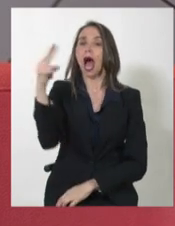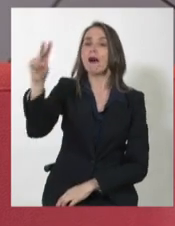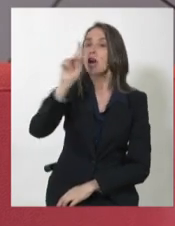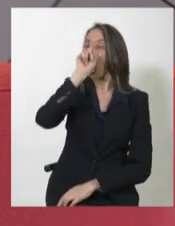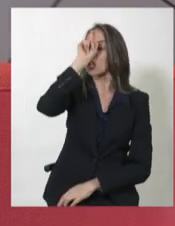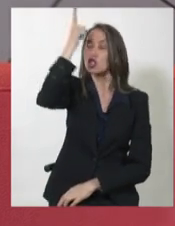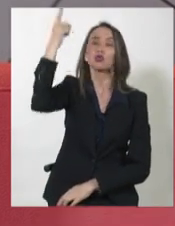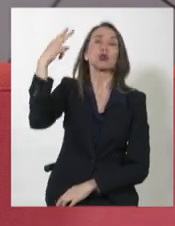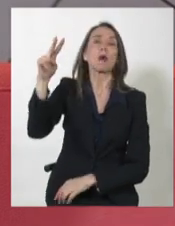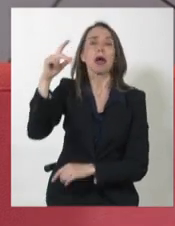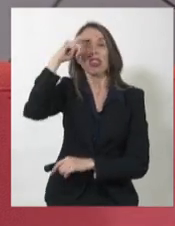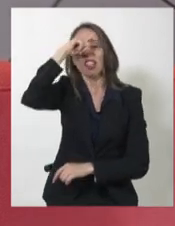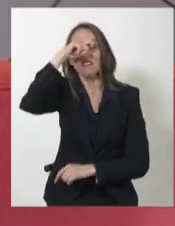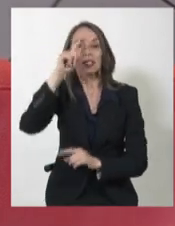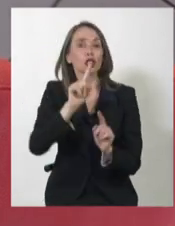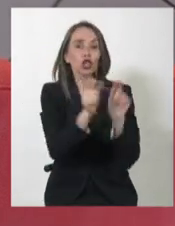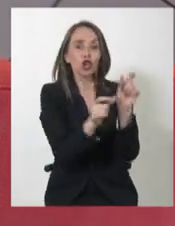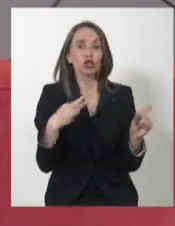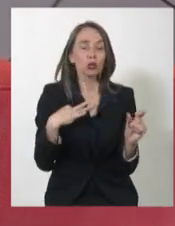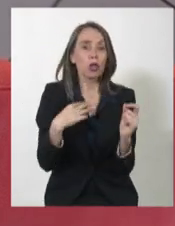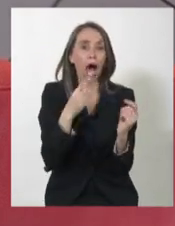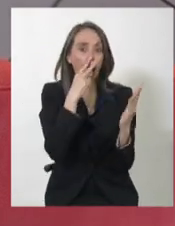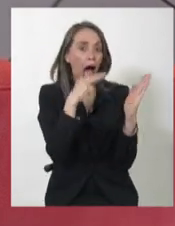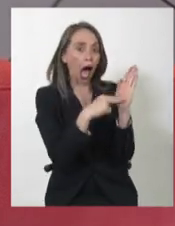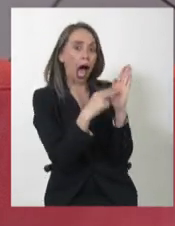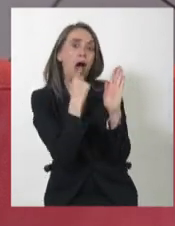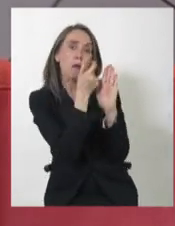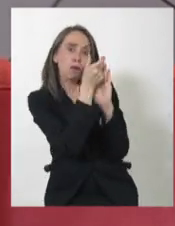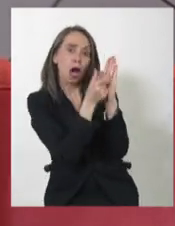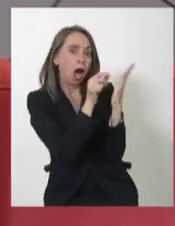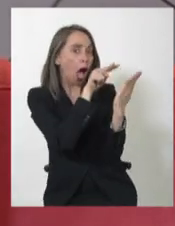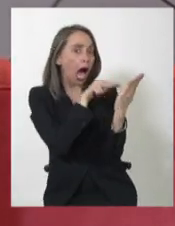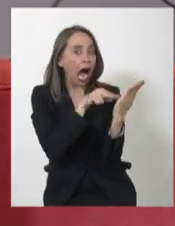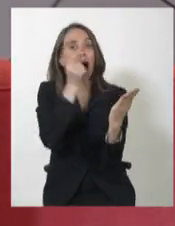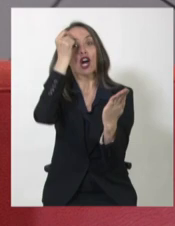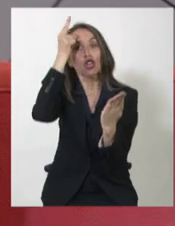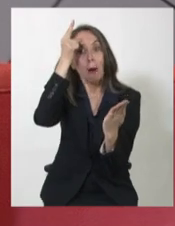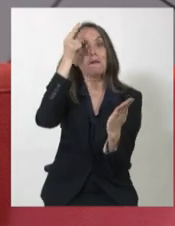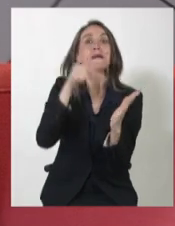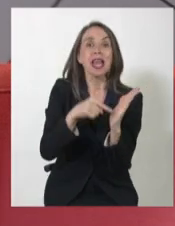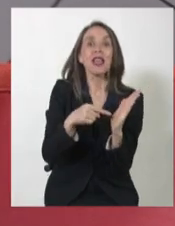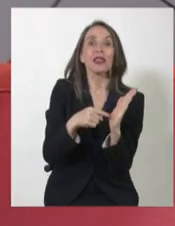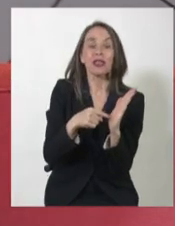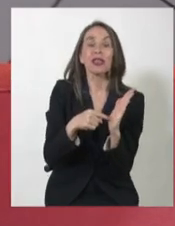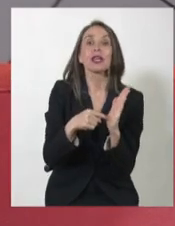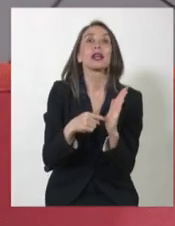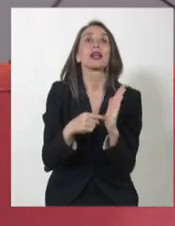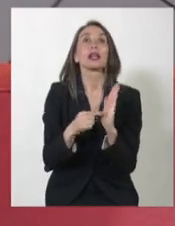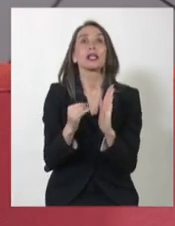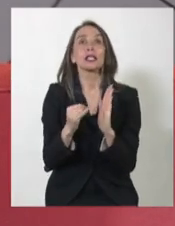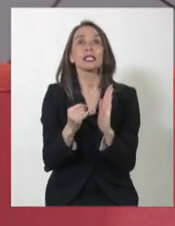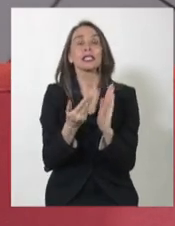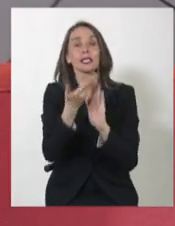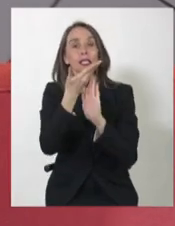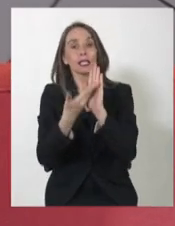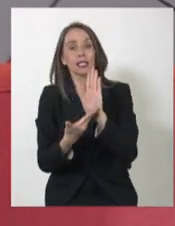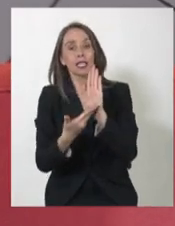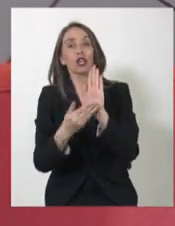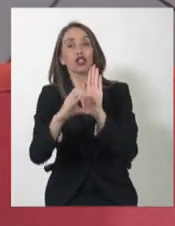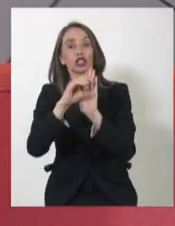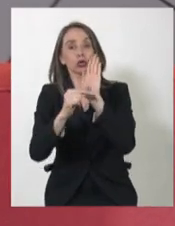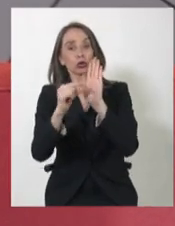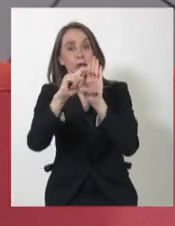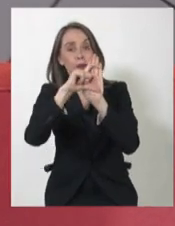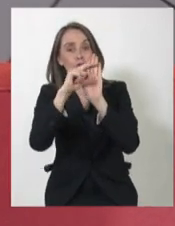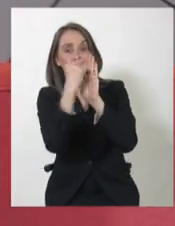sea comprensivo por la ciudadanía. Y proyectado más hacia allá, en el texto constitucional es